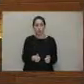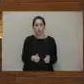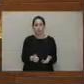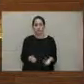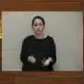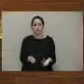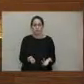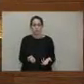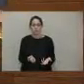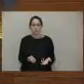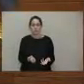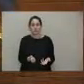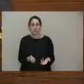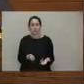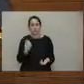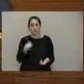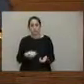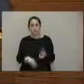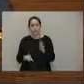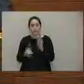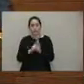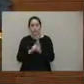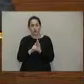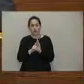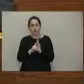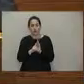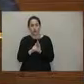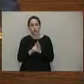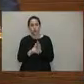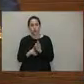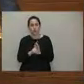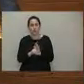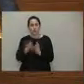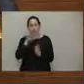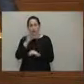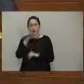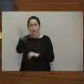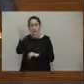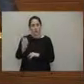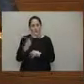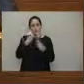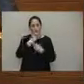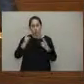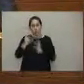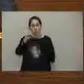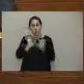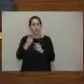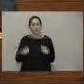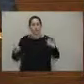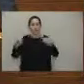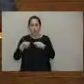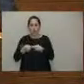y antes de que se publicase el decreto por el que se establecían los precios públicos y los porcentajes de copago